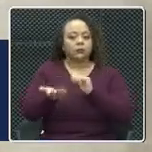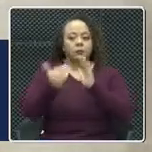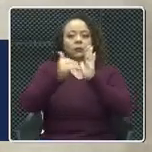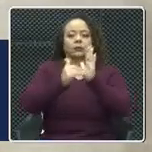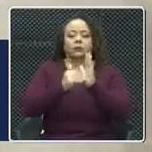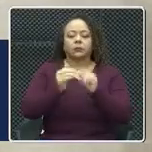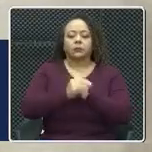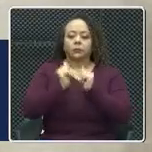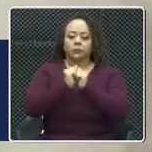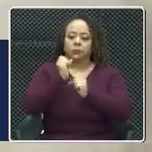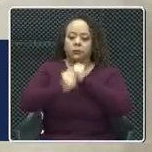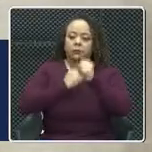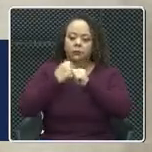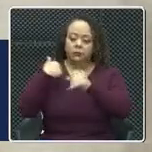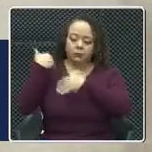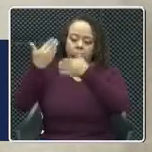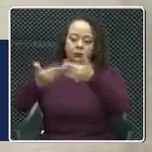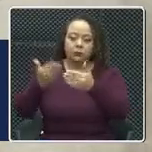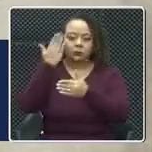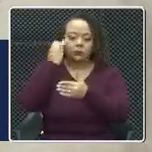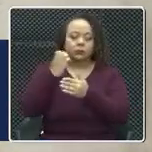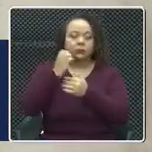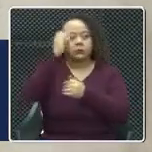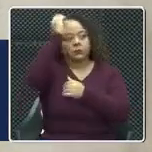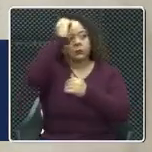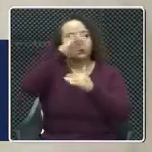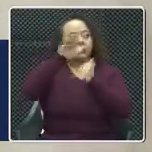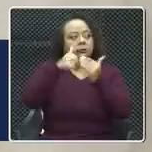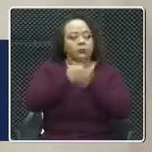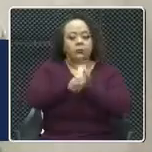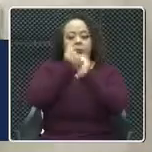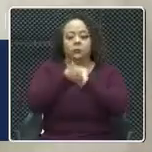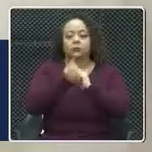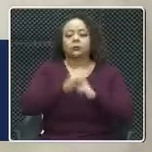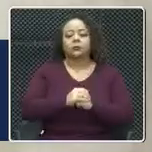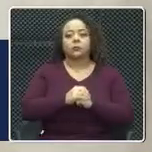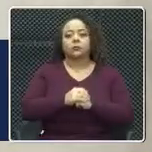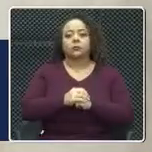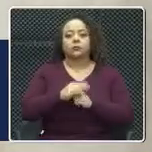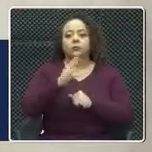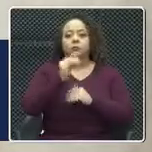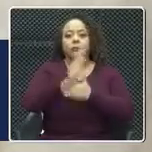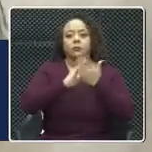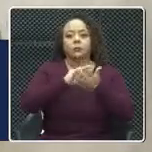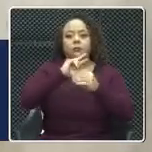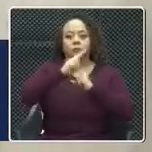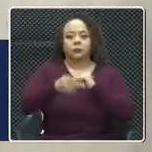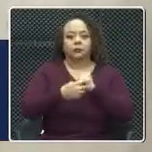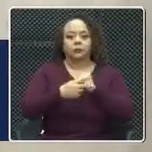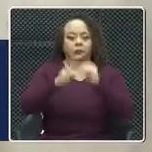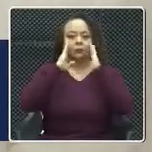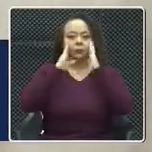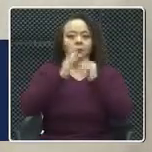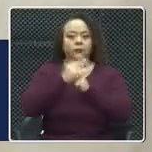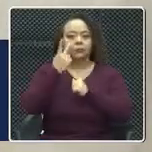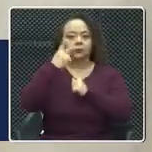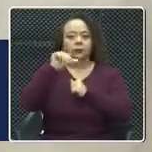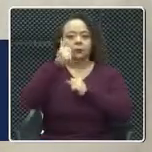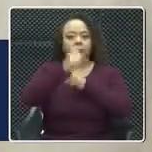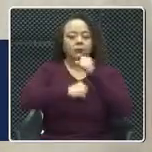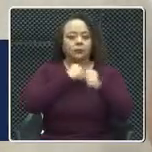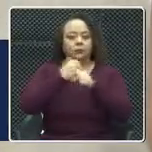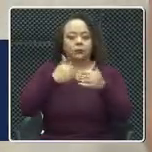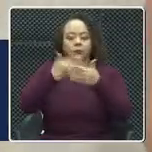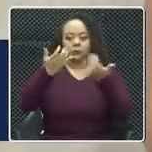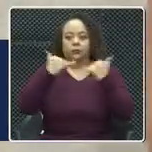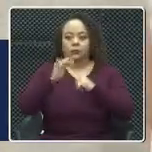retomando con los años, ¿verdad? Porque obviamente todo va cambiando y se va modificando. Y a veces uno le llama la atención ver que 10 años después todavía se